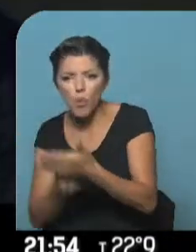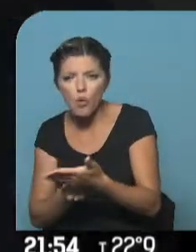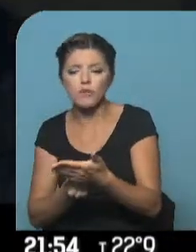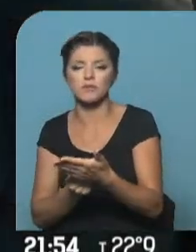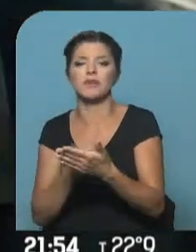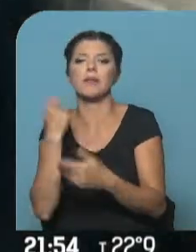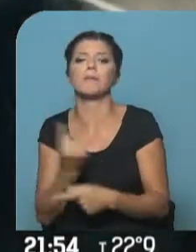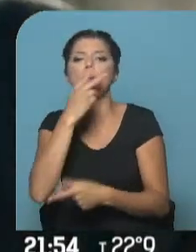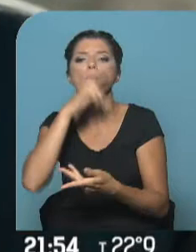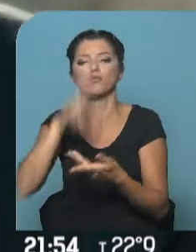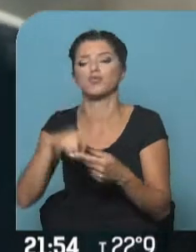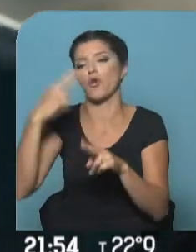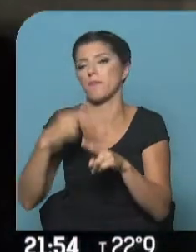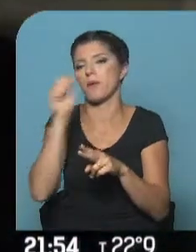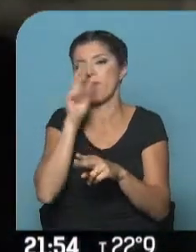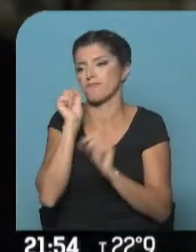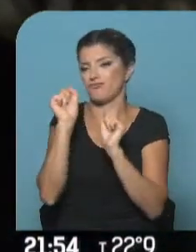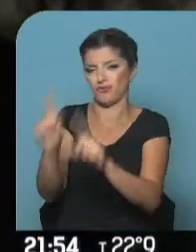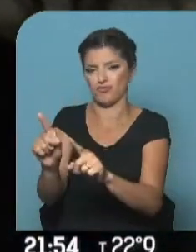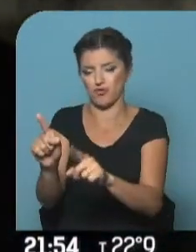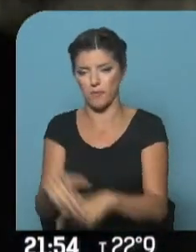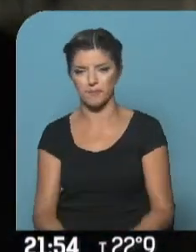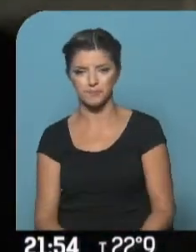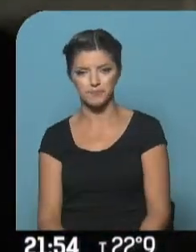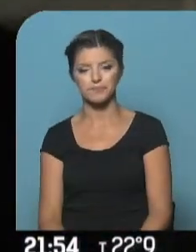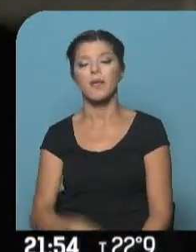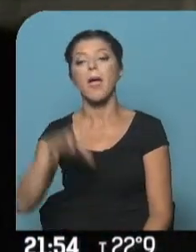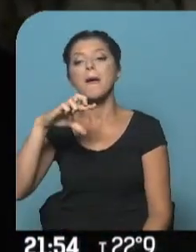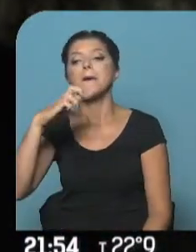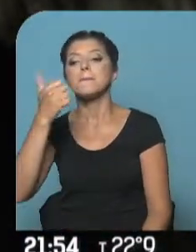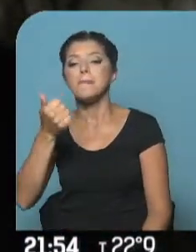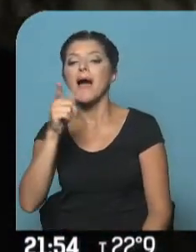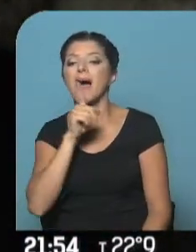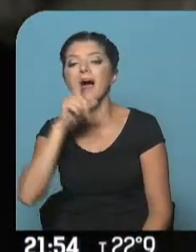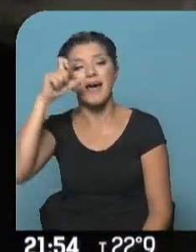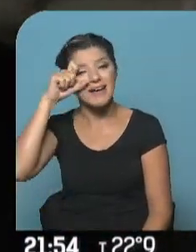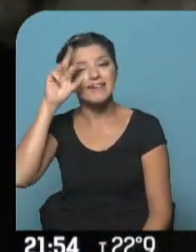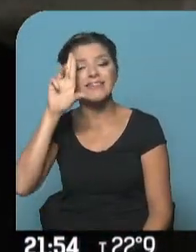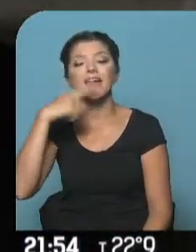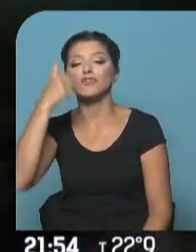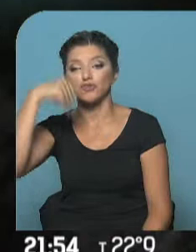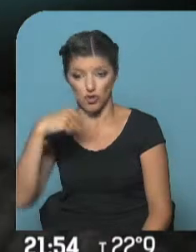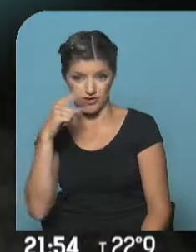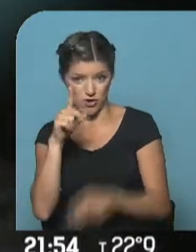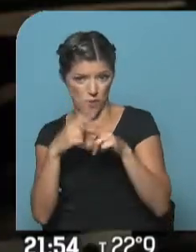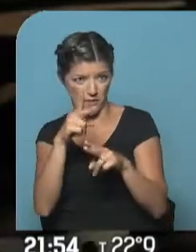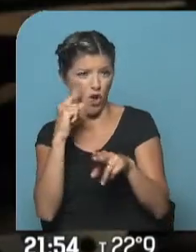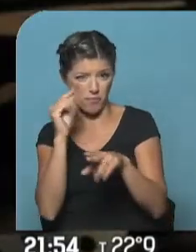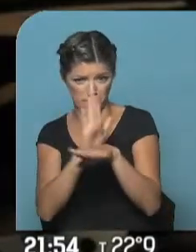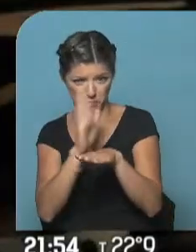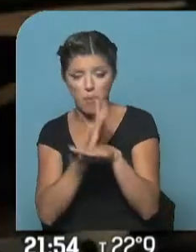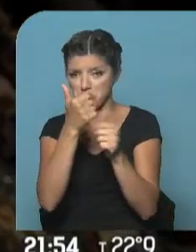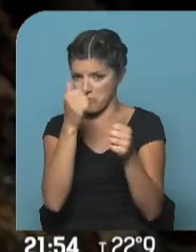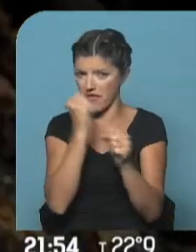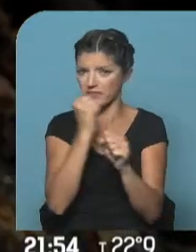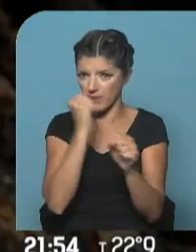spoiler autobiográfico. Patterson. Nueva película de Jim Jarmusch. Patterson es el nombre del protagonista, muy buen trabajo de Adam Driver, y